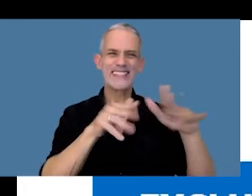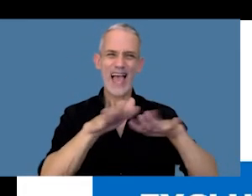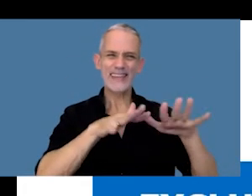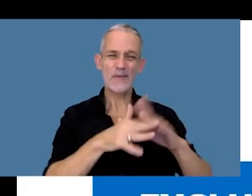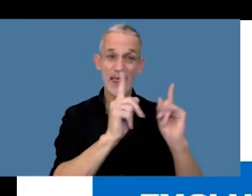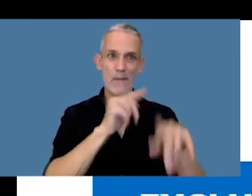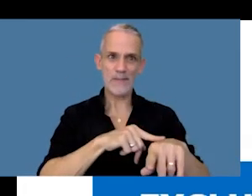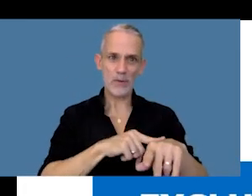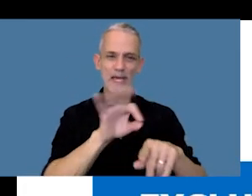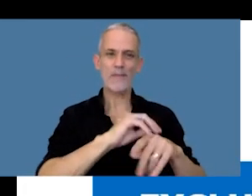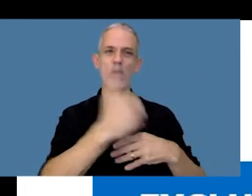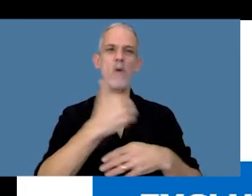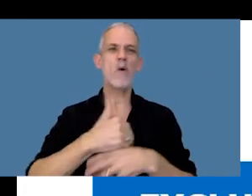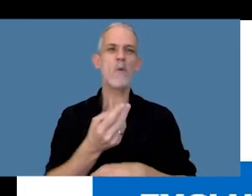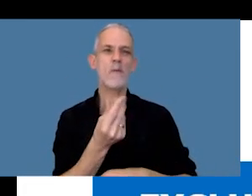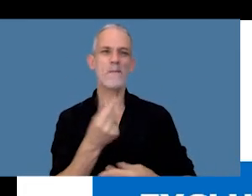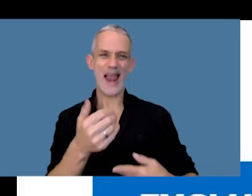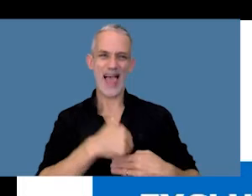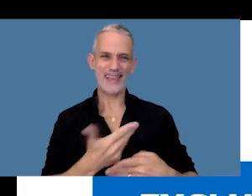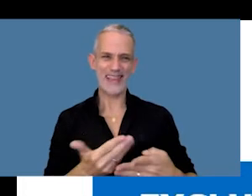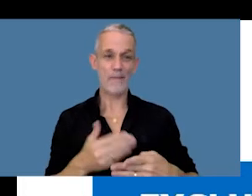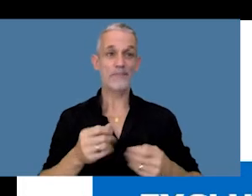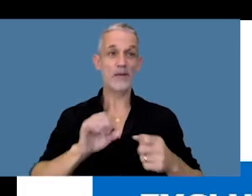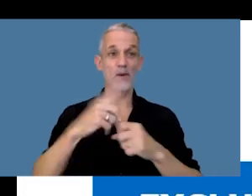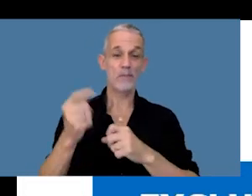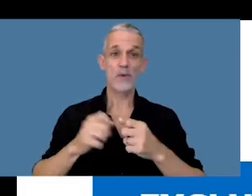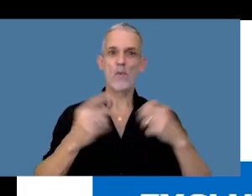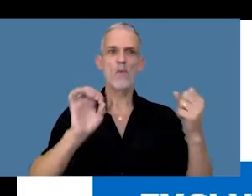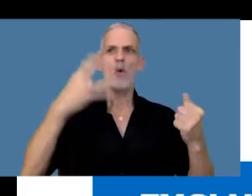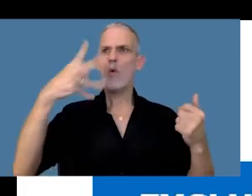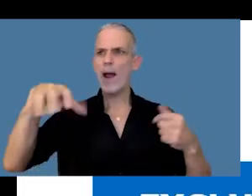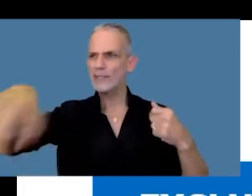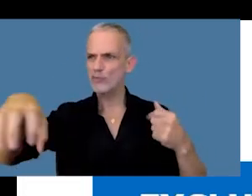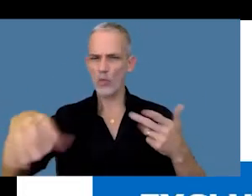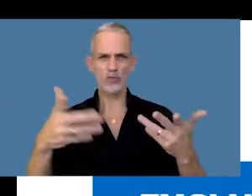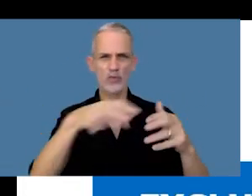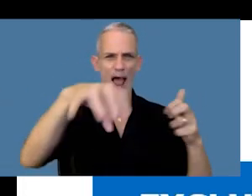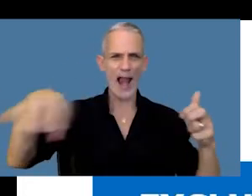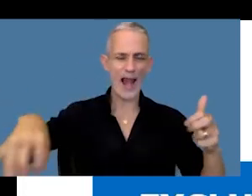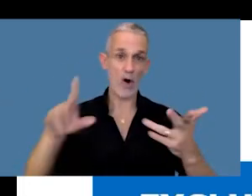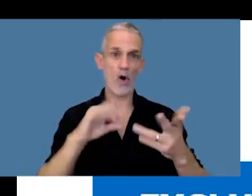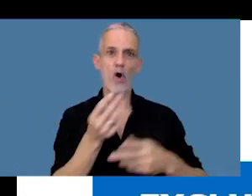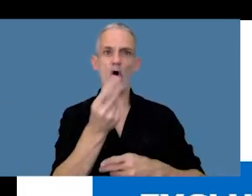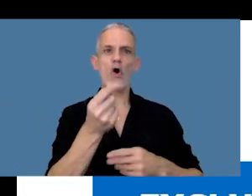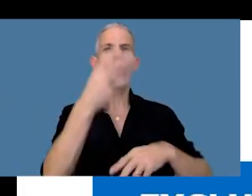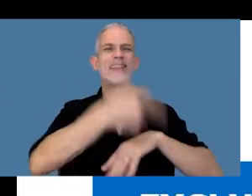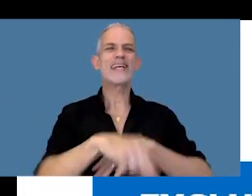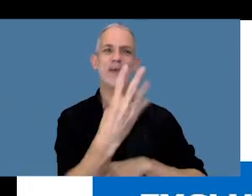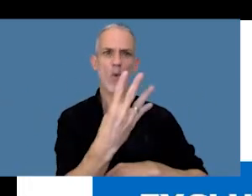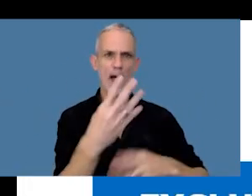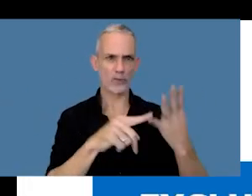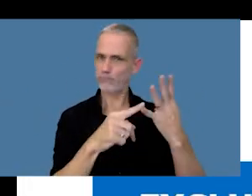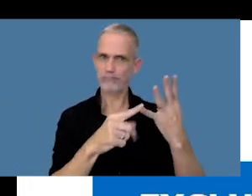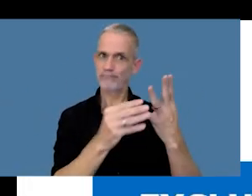las 3 fuentes de explotación. Abro la 4ª sucursal, por ejemplo, o me compro el 4º taxi.